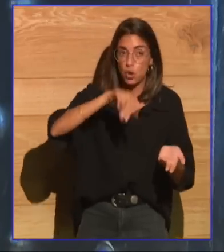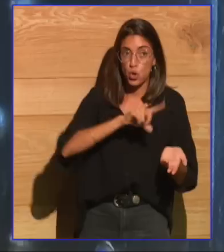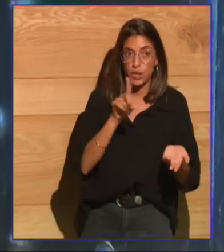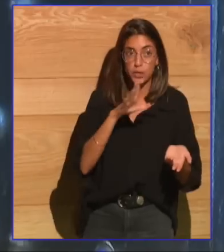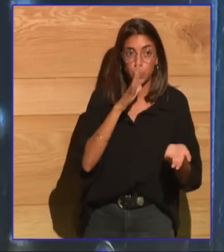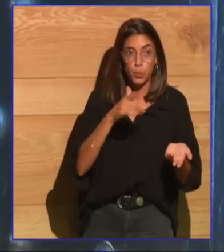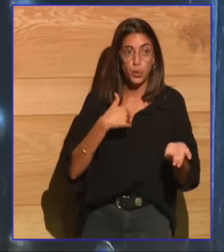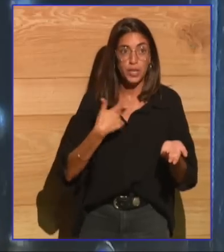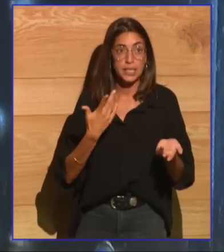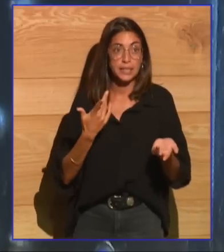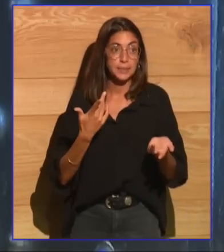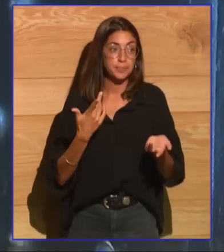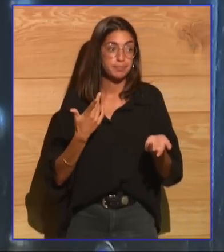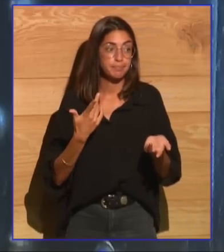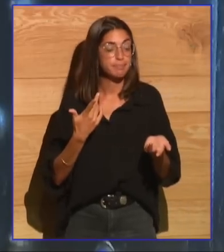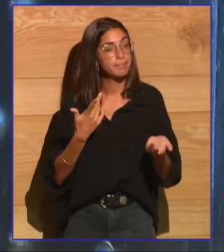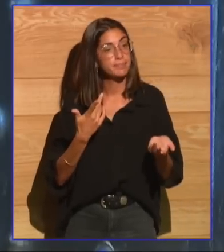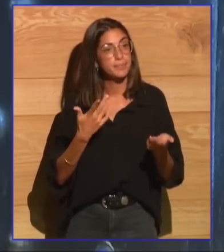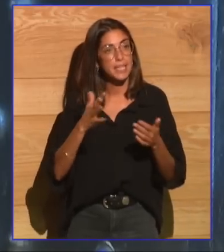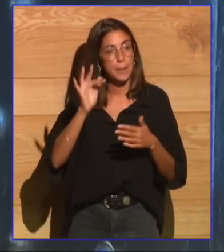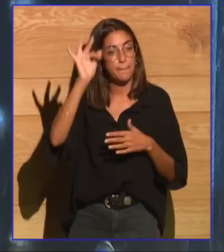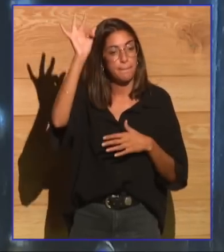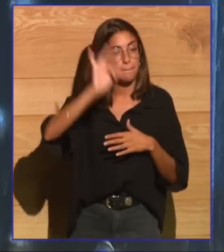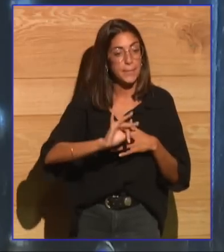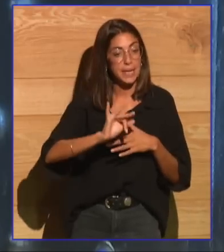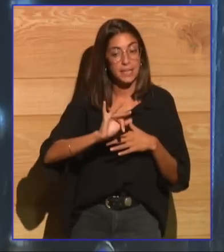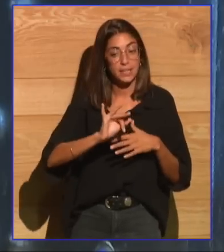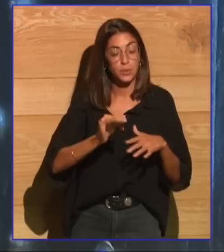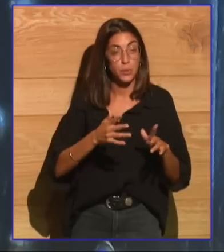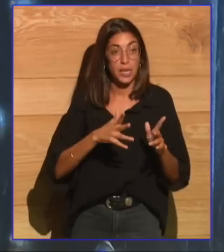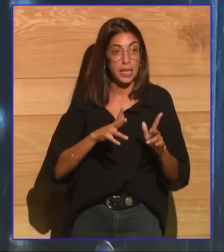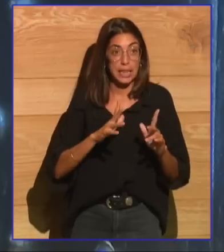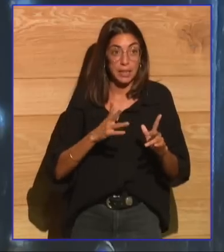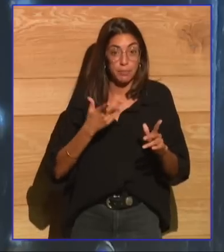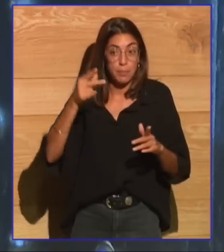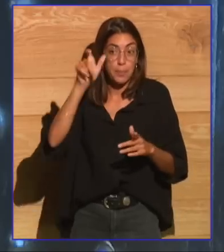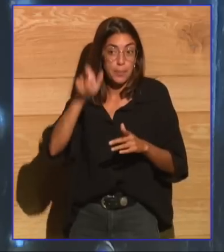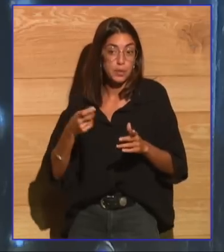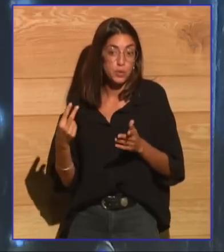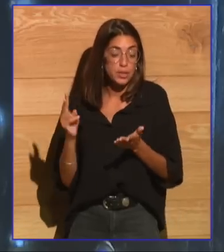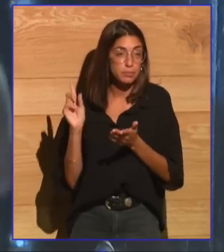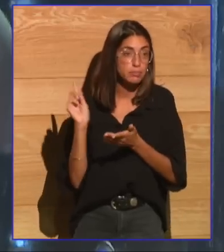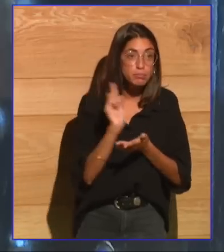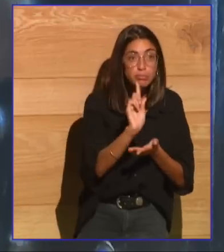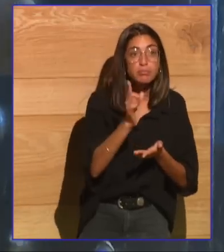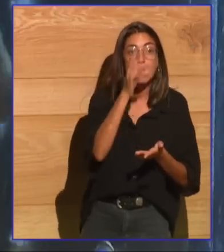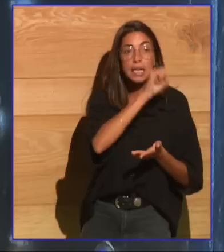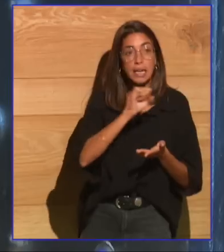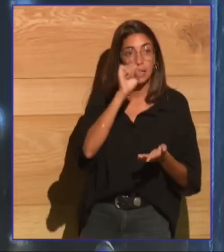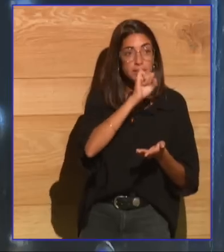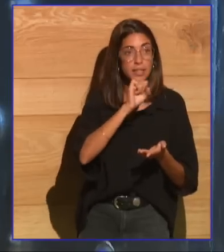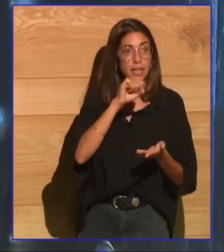arranque con su golpe de gong antes de que salga que capsa va a cantar y que el momento en el que está disparando uno de los secuaces de la noche y